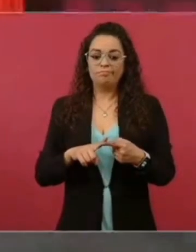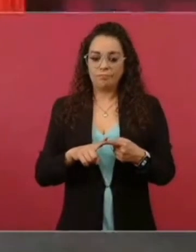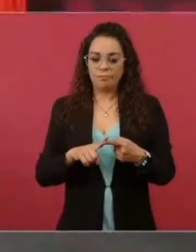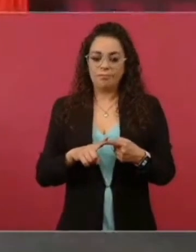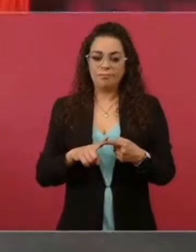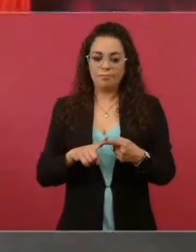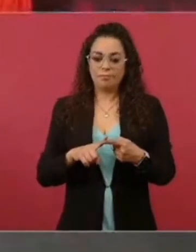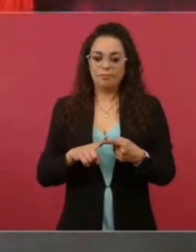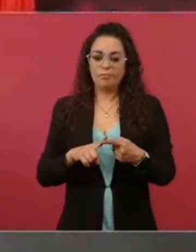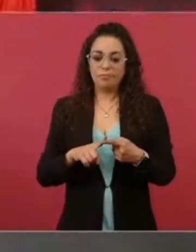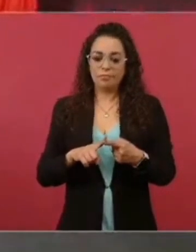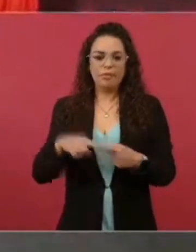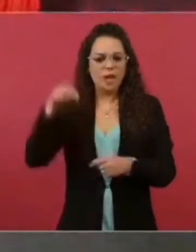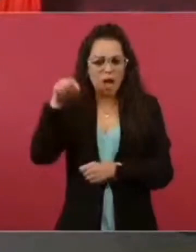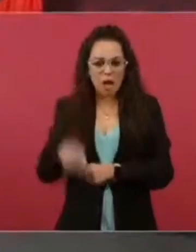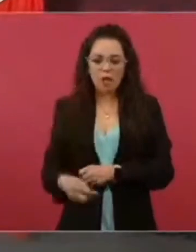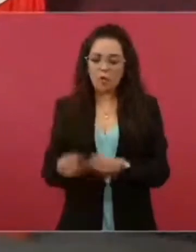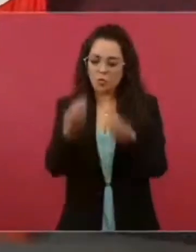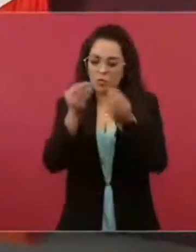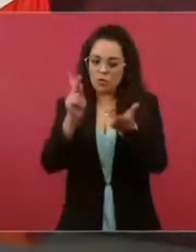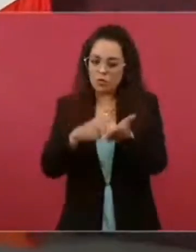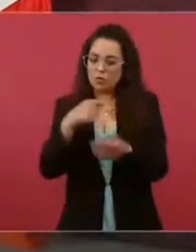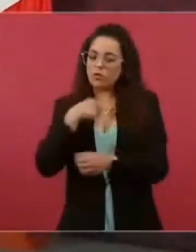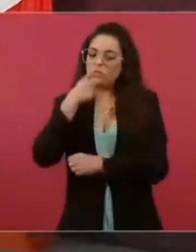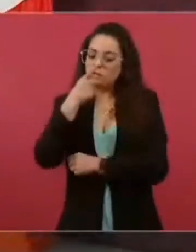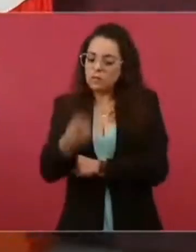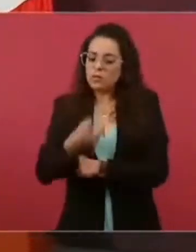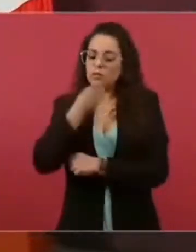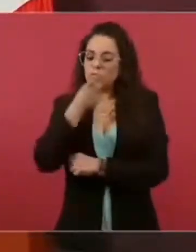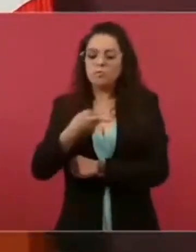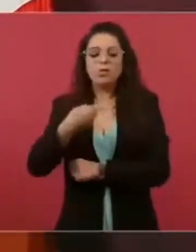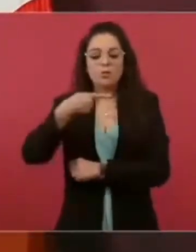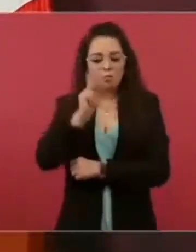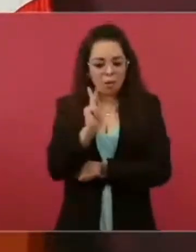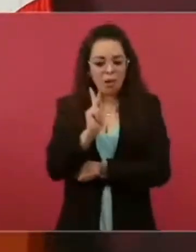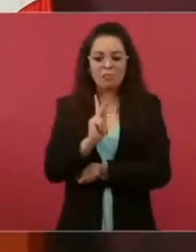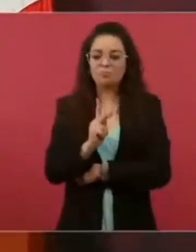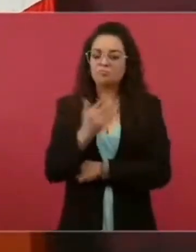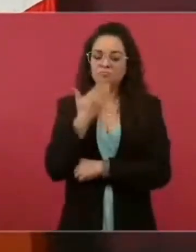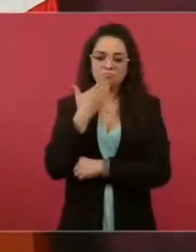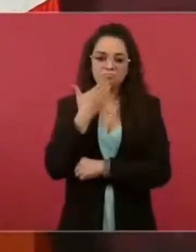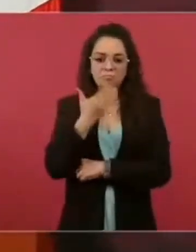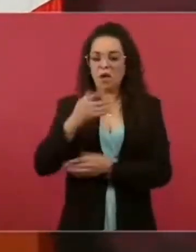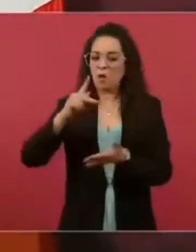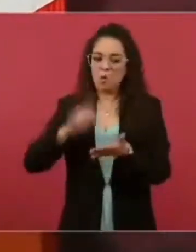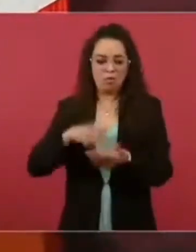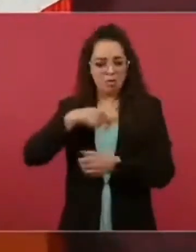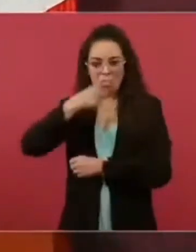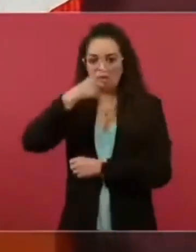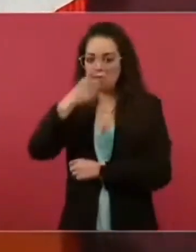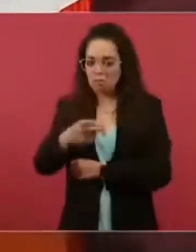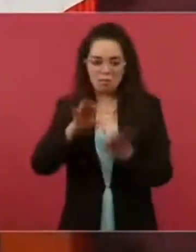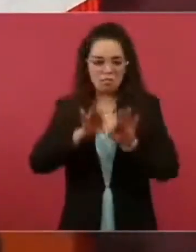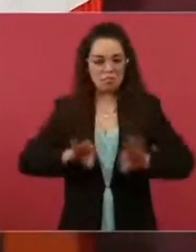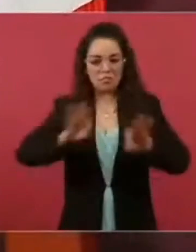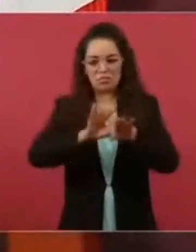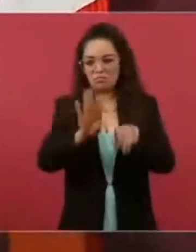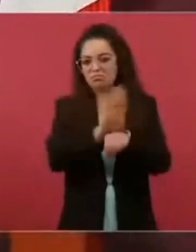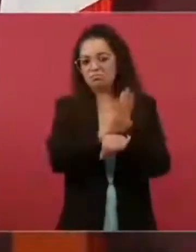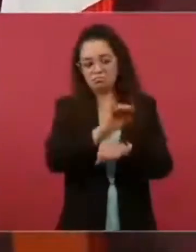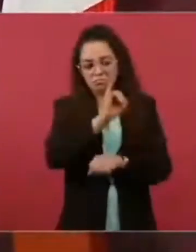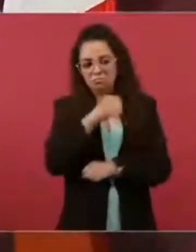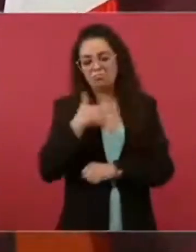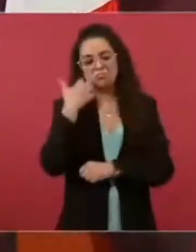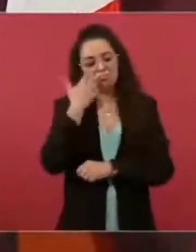Lo he dicho aquí varias veces, pero conviene que yo lo repita. En Estados Unidos, ellos tienen